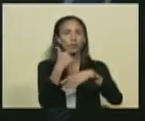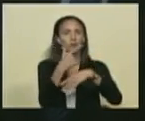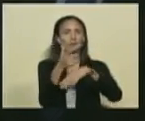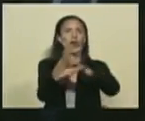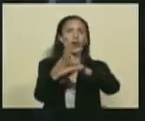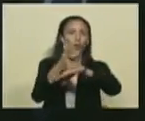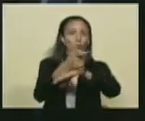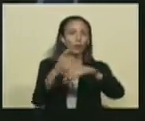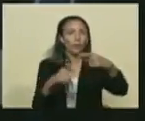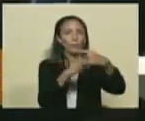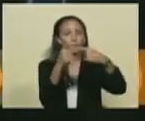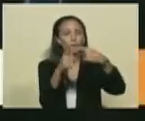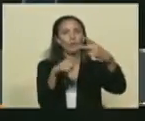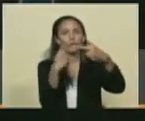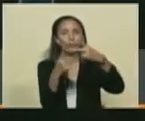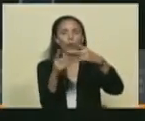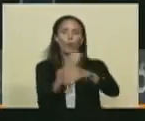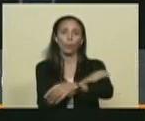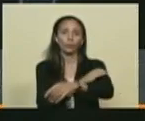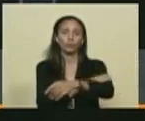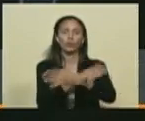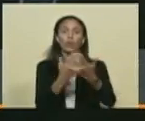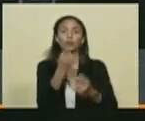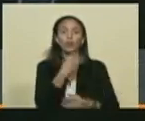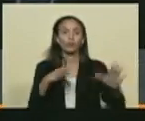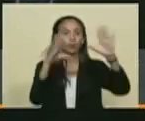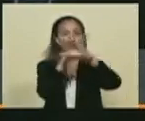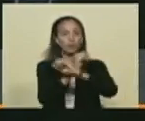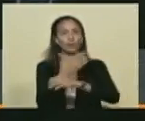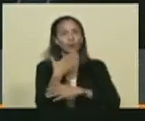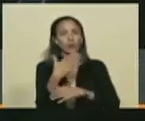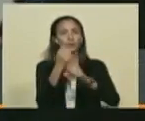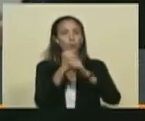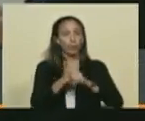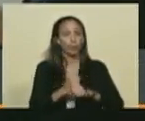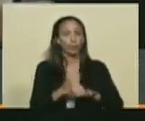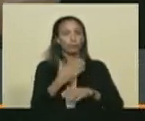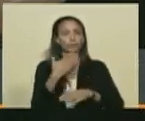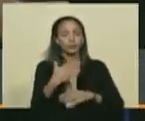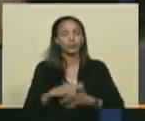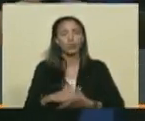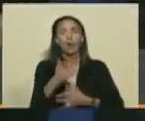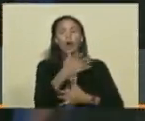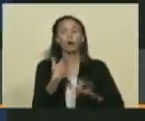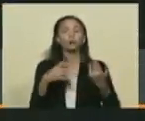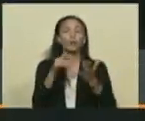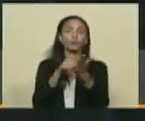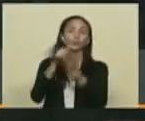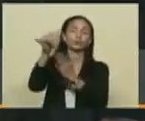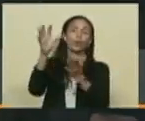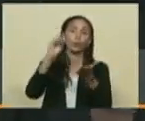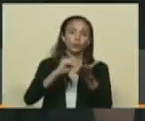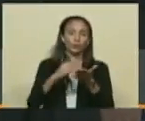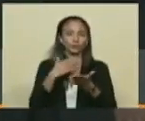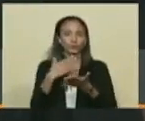luego la de la oposición. Por nuestra parte, buenas noches y muchas gracias por su espera. Y a ustedes, buen viaje.